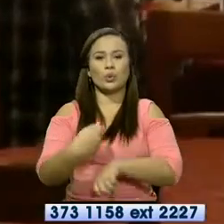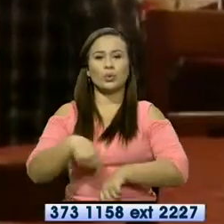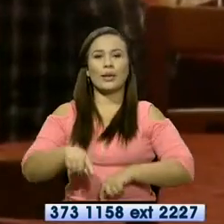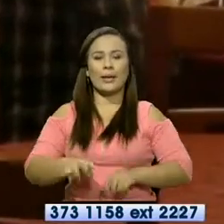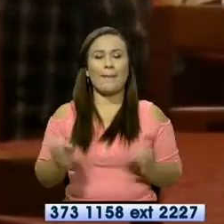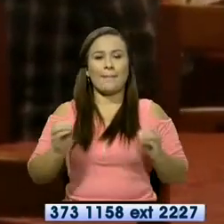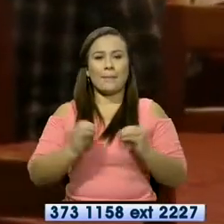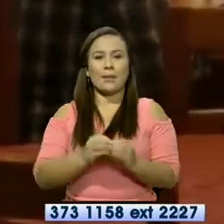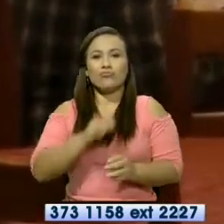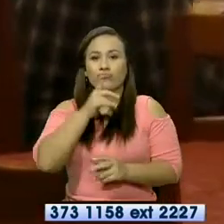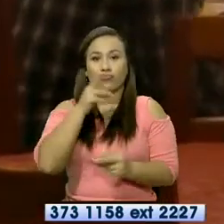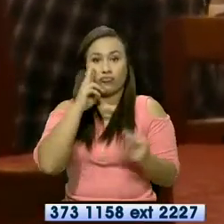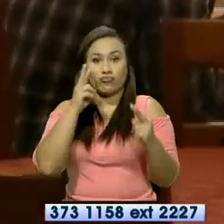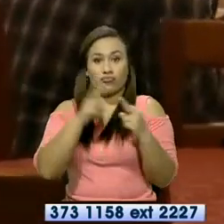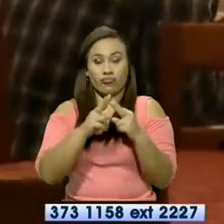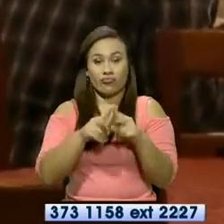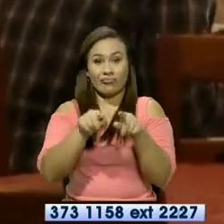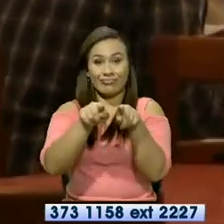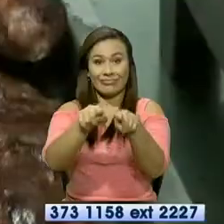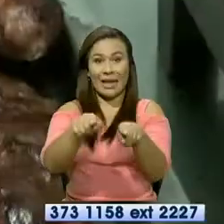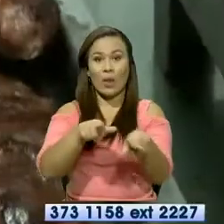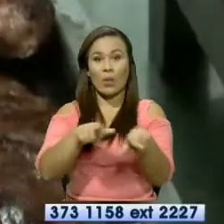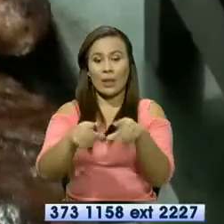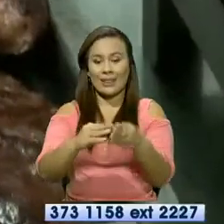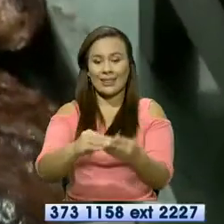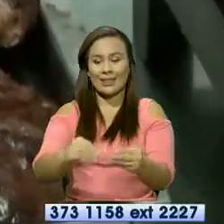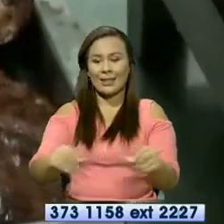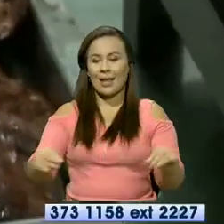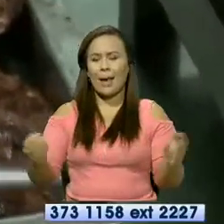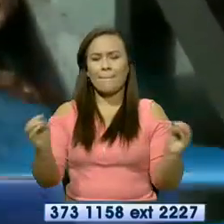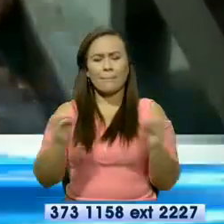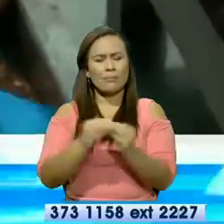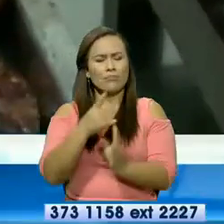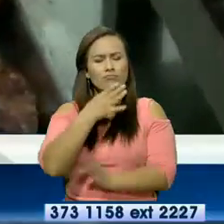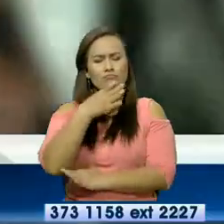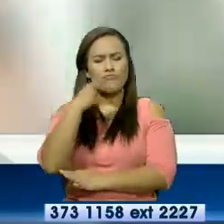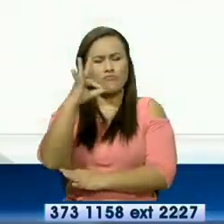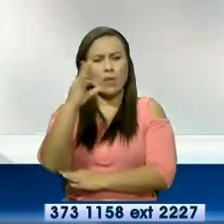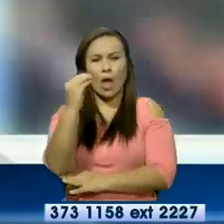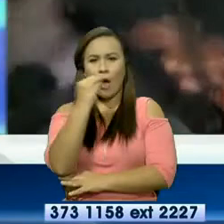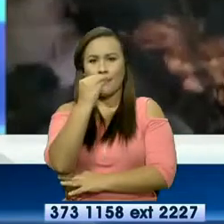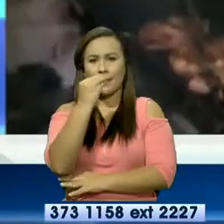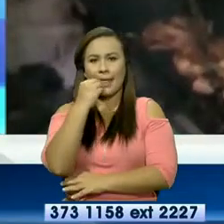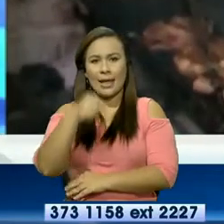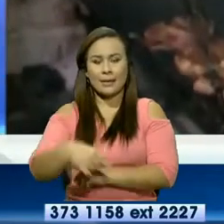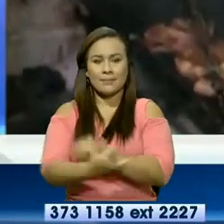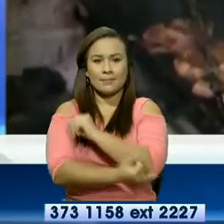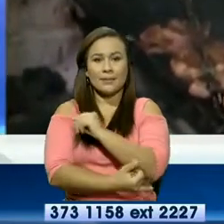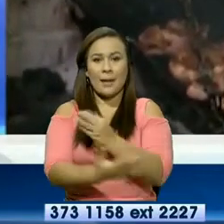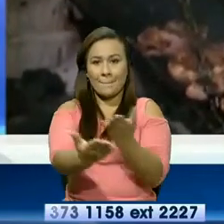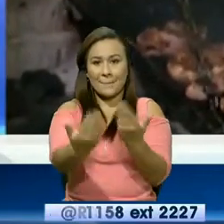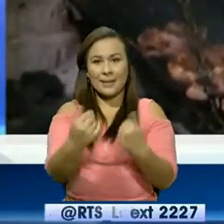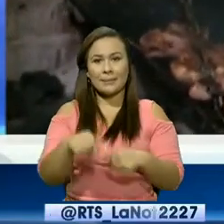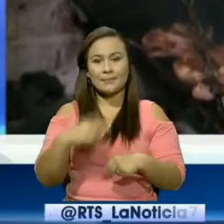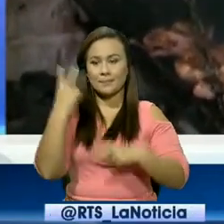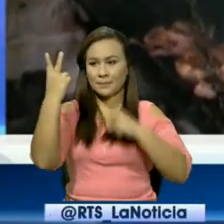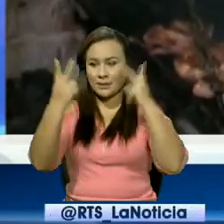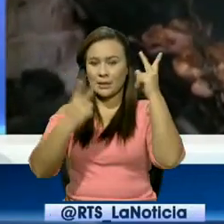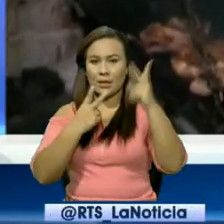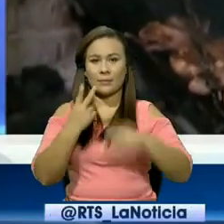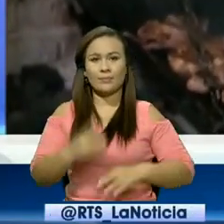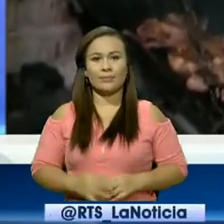De acuerdo a los conocedores, en esta tierra se da una de las mejores carnes del país. Debido a la planicie, el